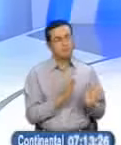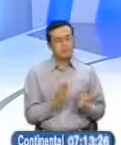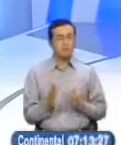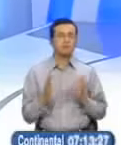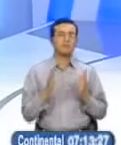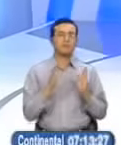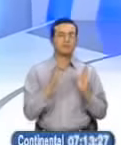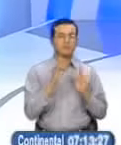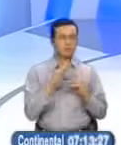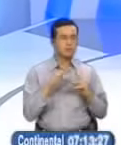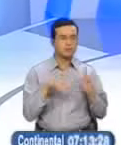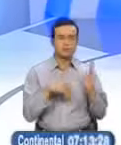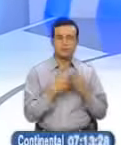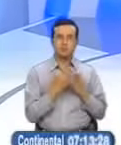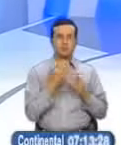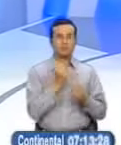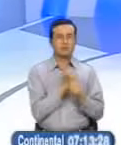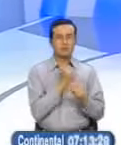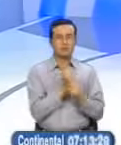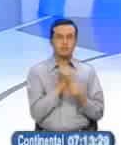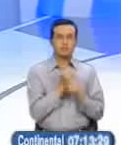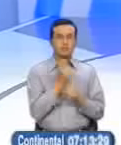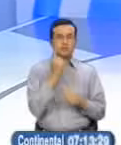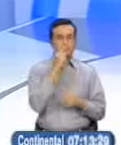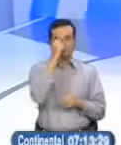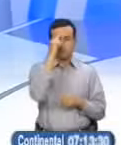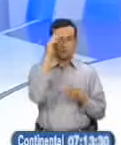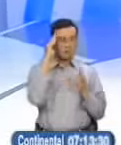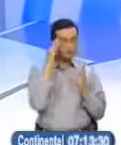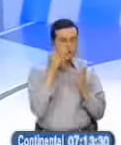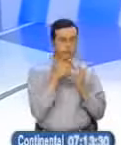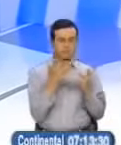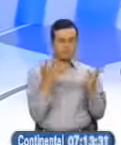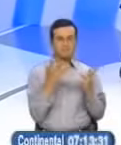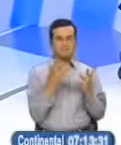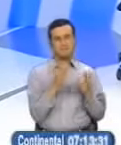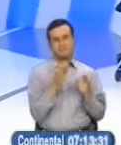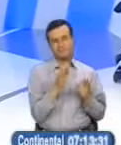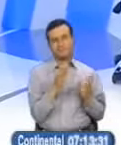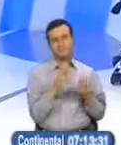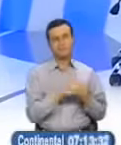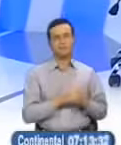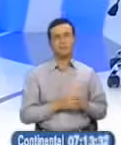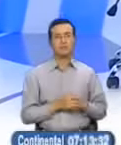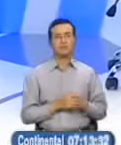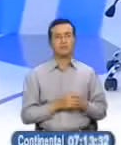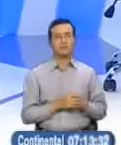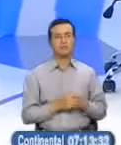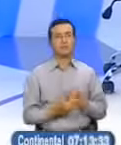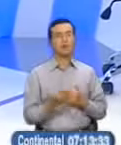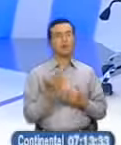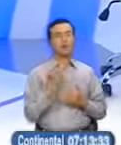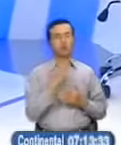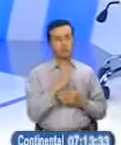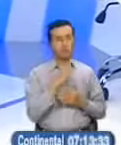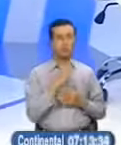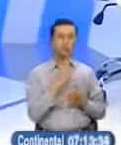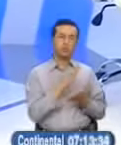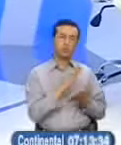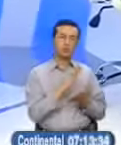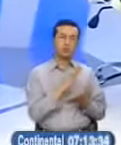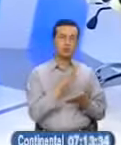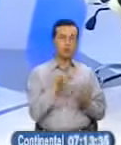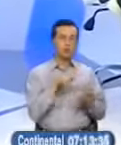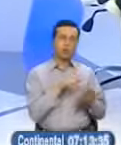y de esta organización y de estos trabajos que está haciendo el Estado ecuatoriano para poder tornarles la normalidad a